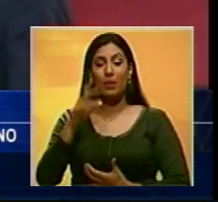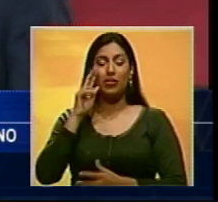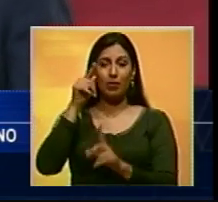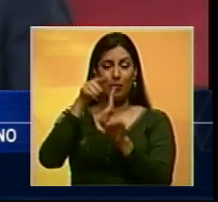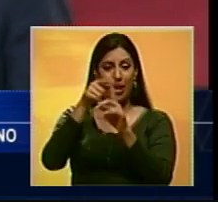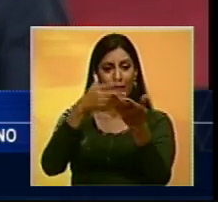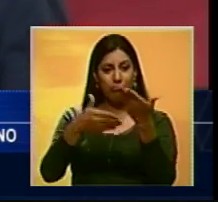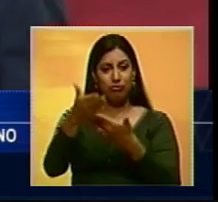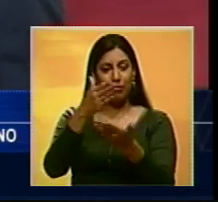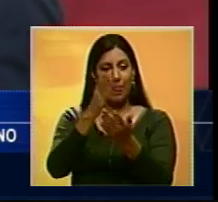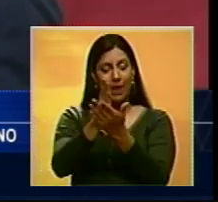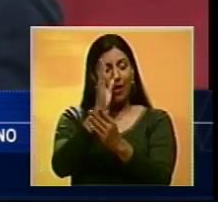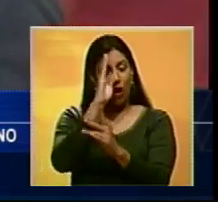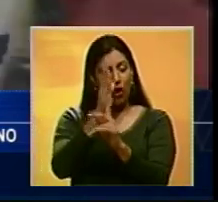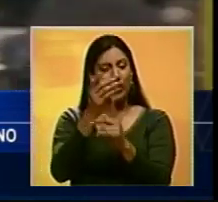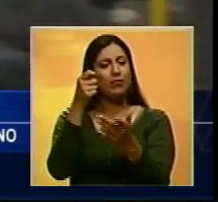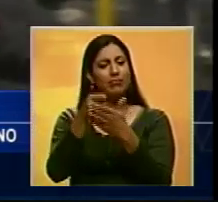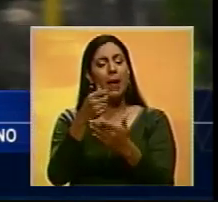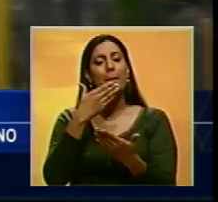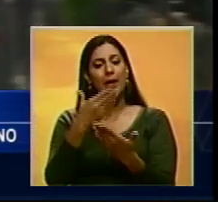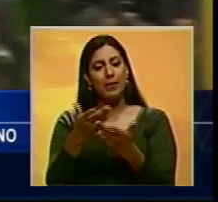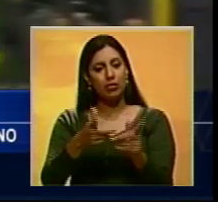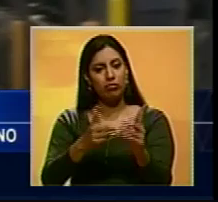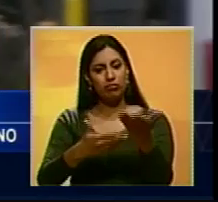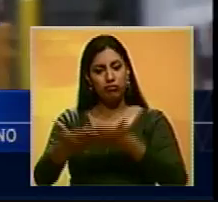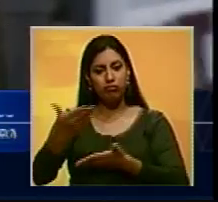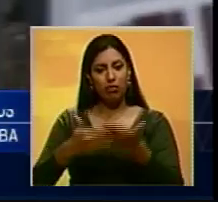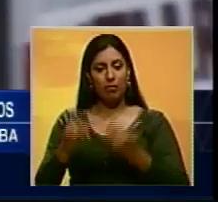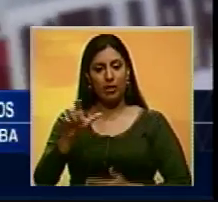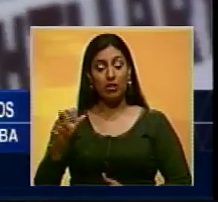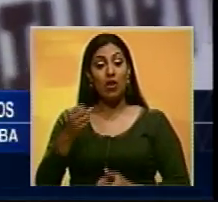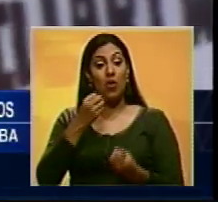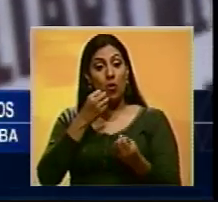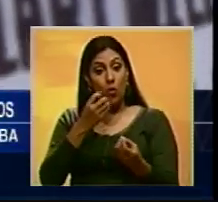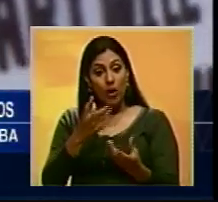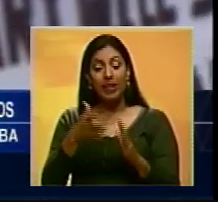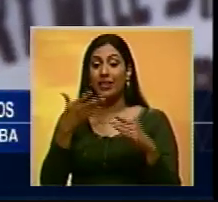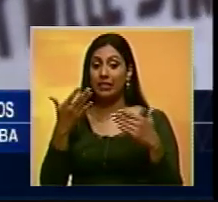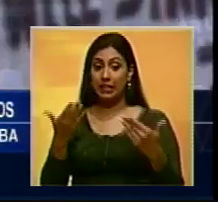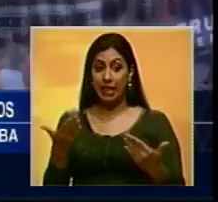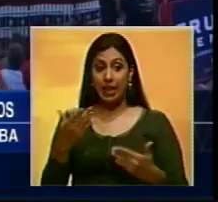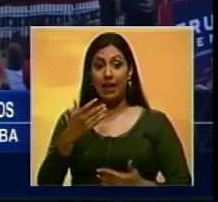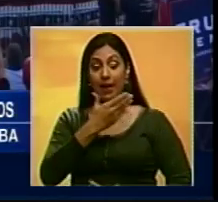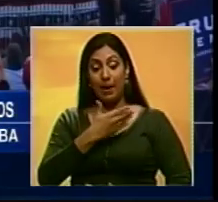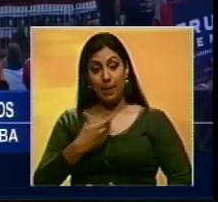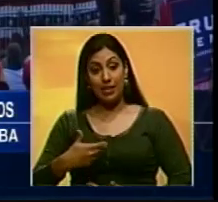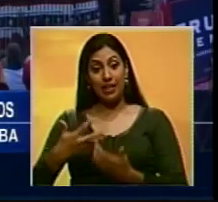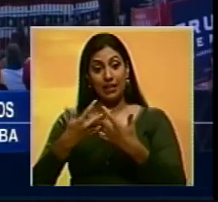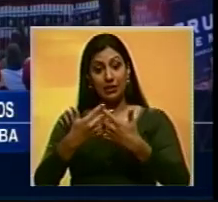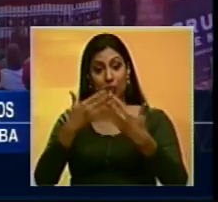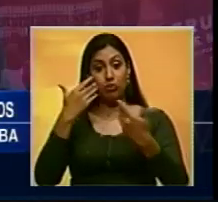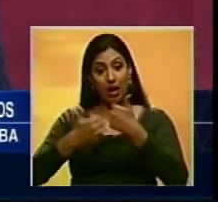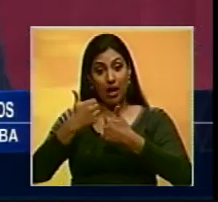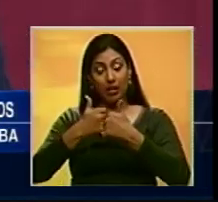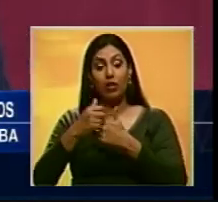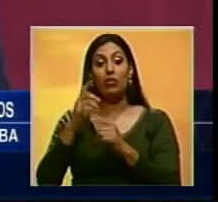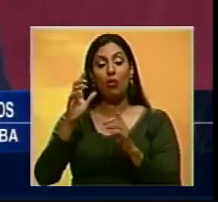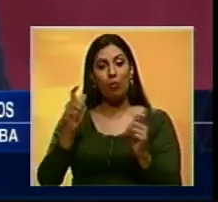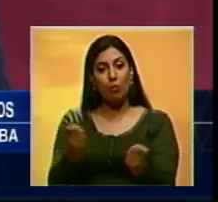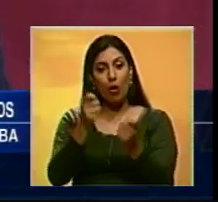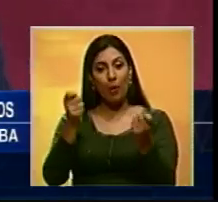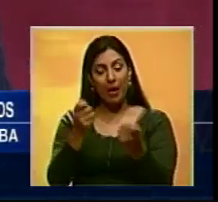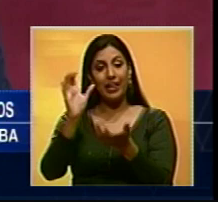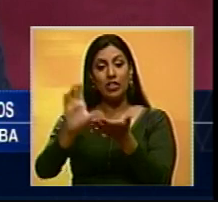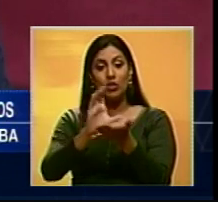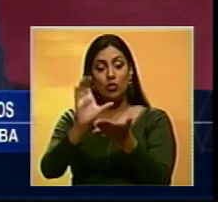Cuba, creado con una orden ejecutiva. Las declaraciones se fueron ofrecidas por el magnate estadounidense durante un acto de campaña